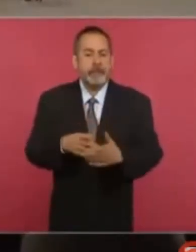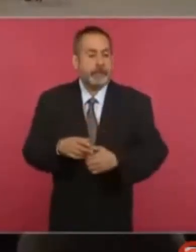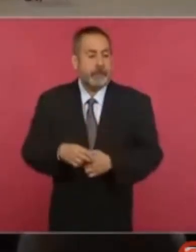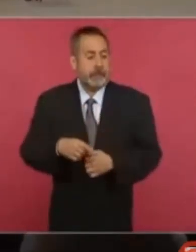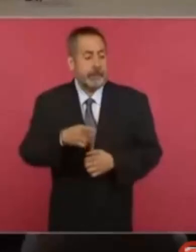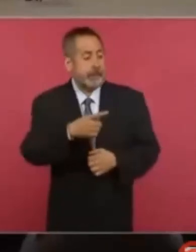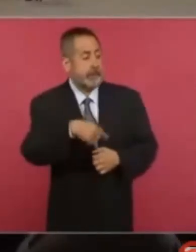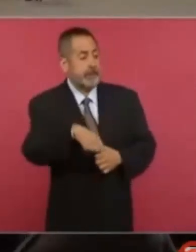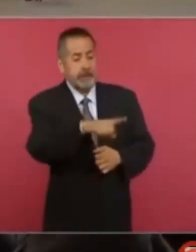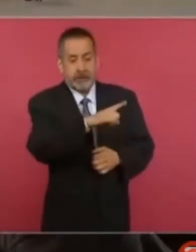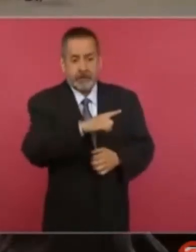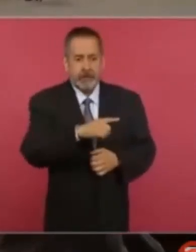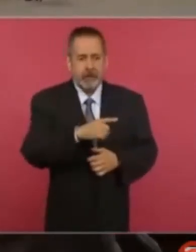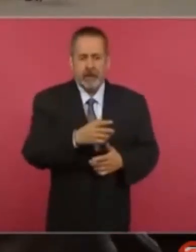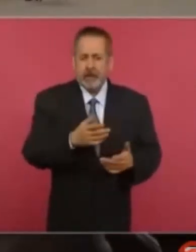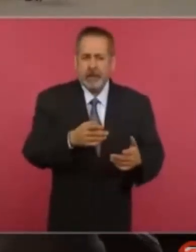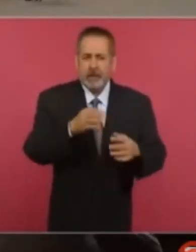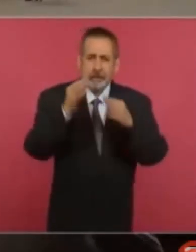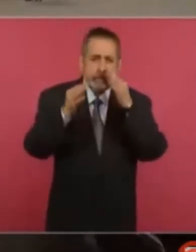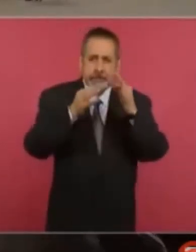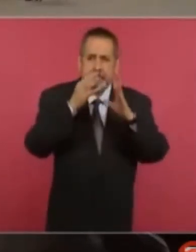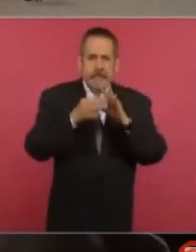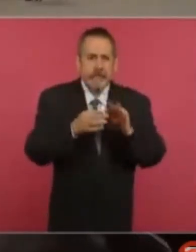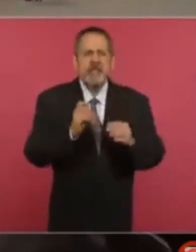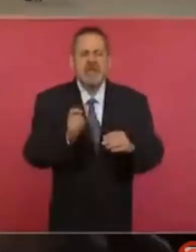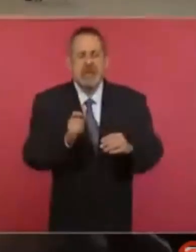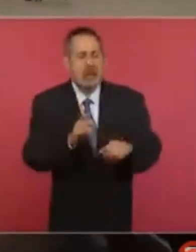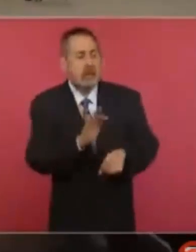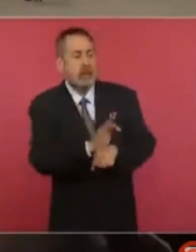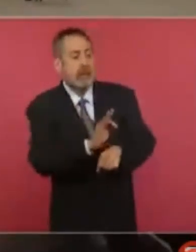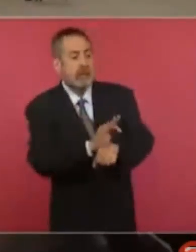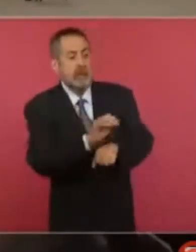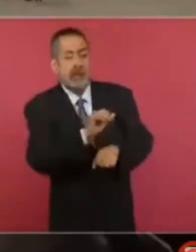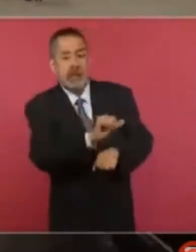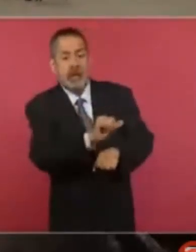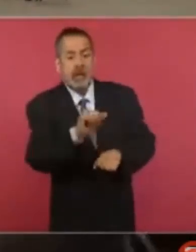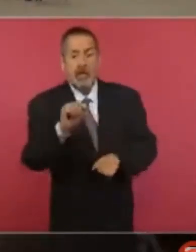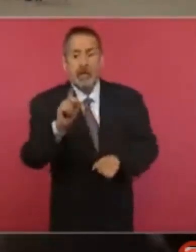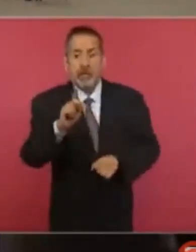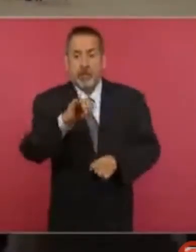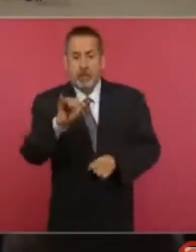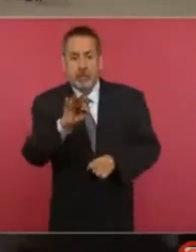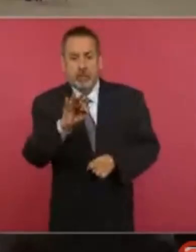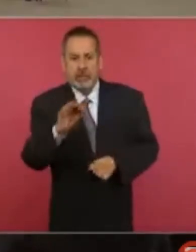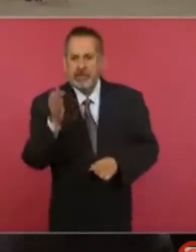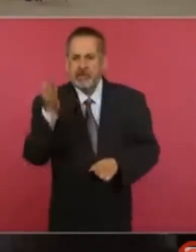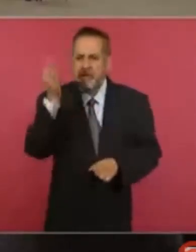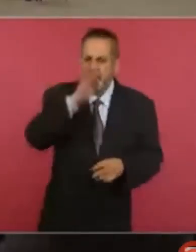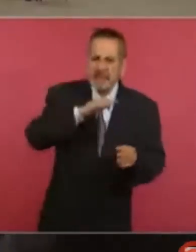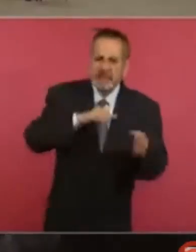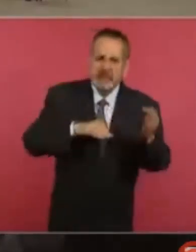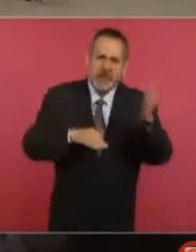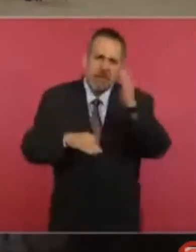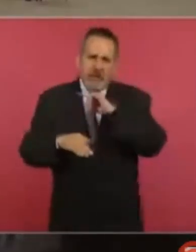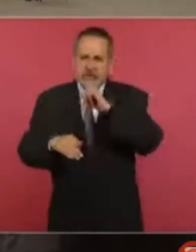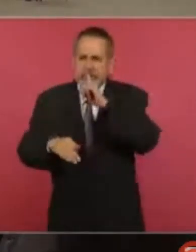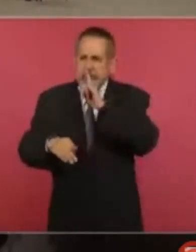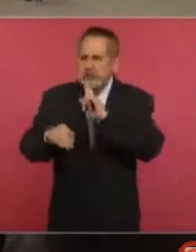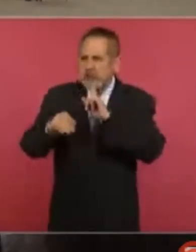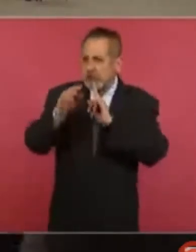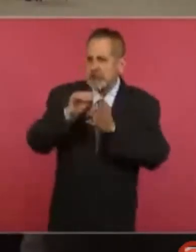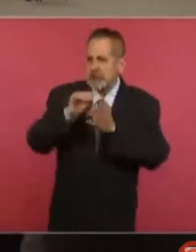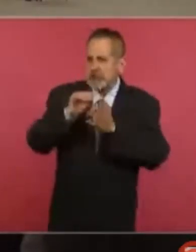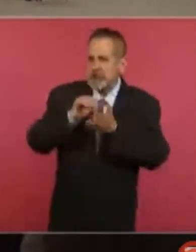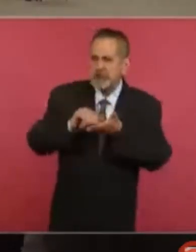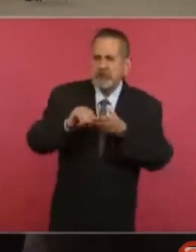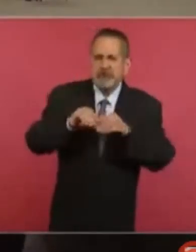medios defienden privilegios del poder judicial por supuesto con falsedades y mentiras entre el 9 y